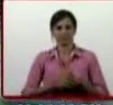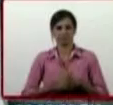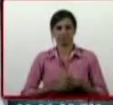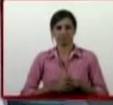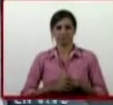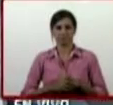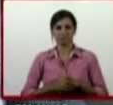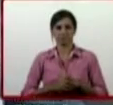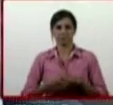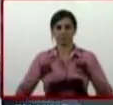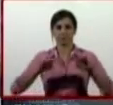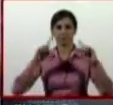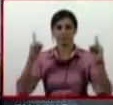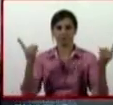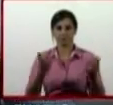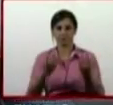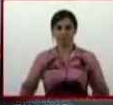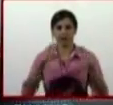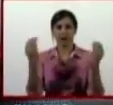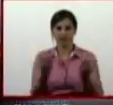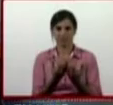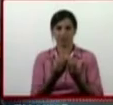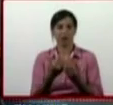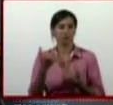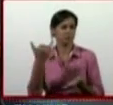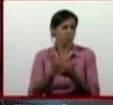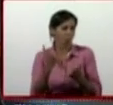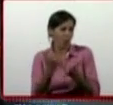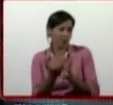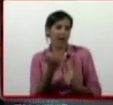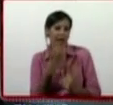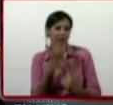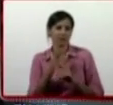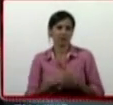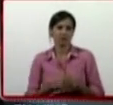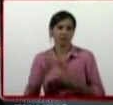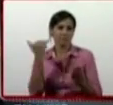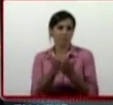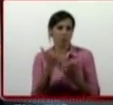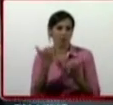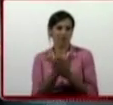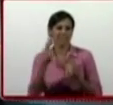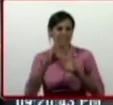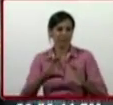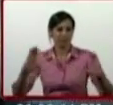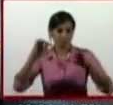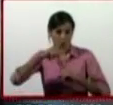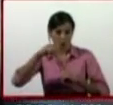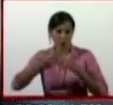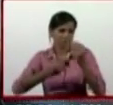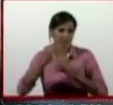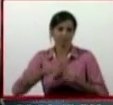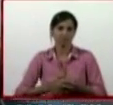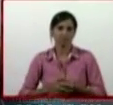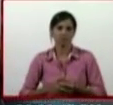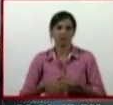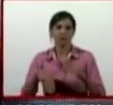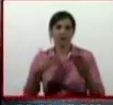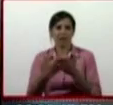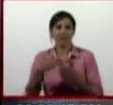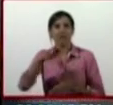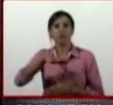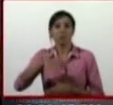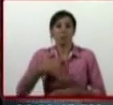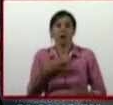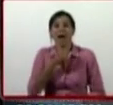en esta aula horno, aquí estamos haciendo un experimento. Dentro de los experimentos científicos que vamos a hacer hoy, es hasta dónde podemos aguantar el calor